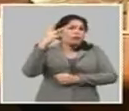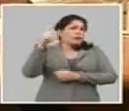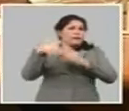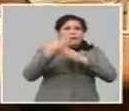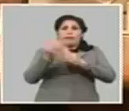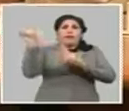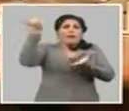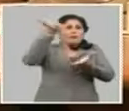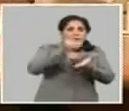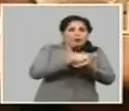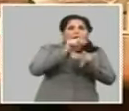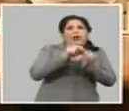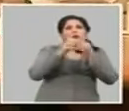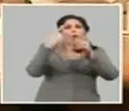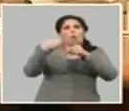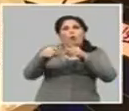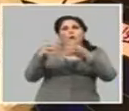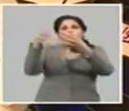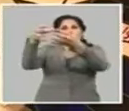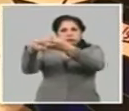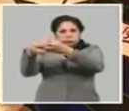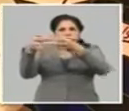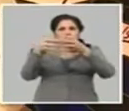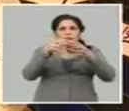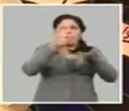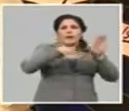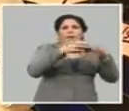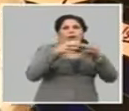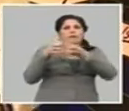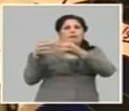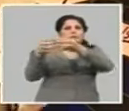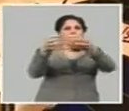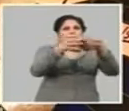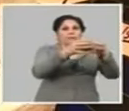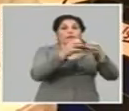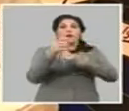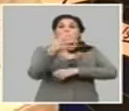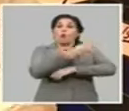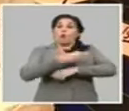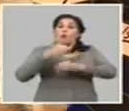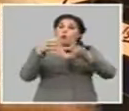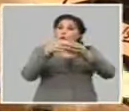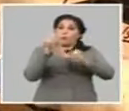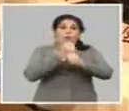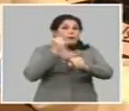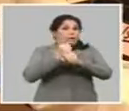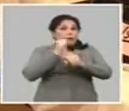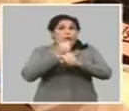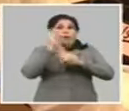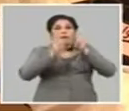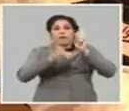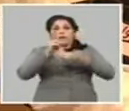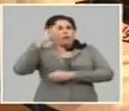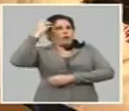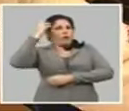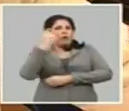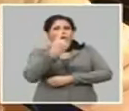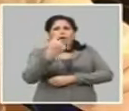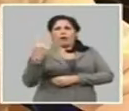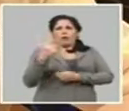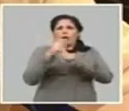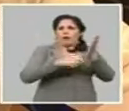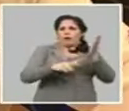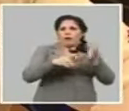se han asegurado se ha estado organizando por cada uno de los territorios hay un grupo de trabajo herido por el gobierno en cada uno de